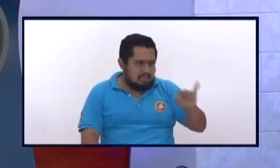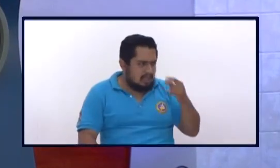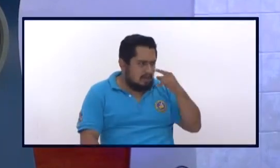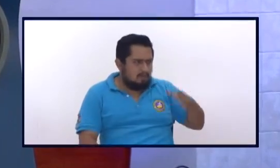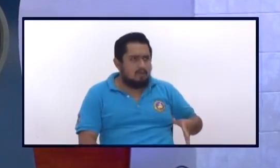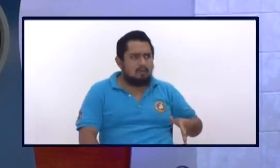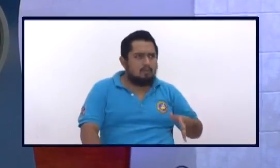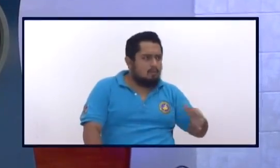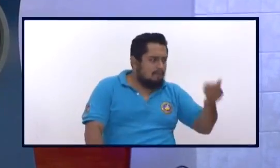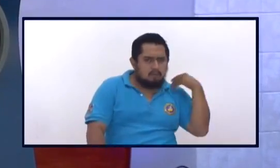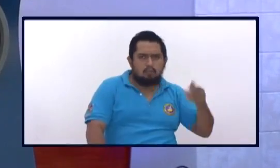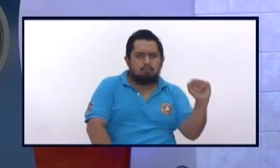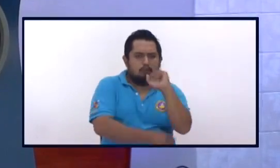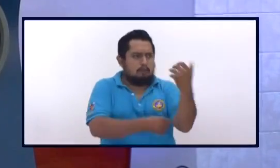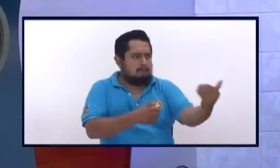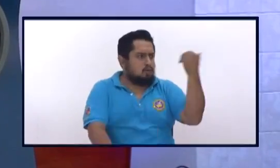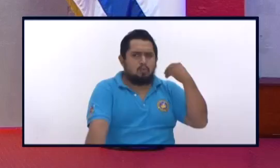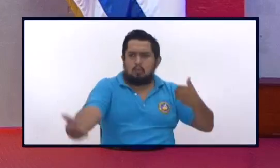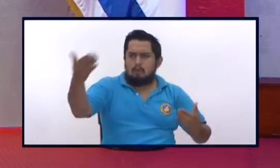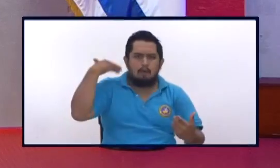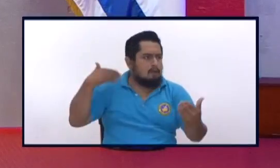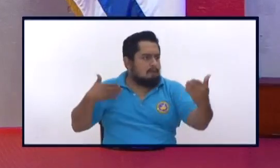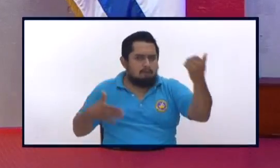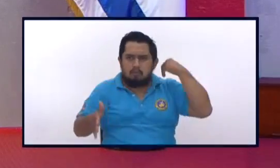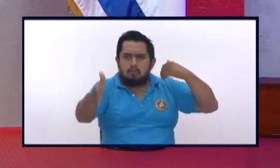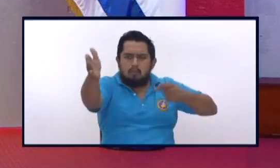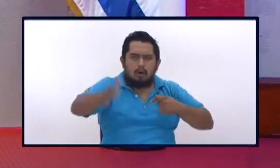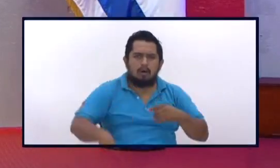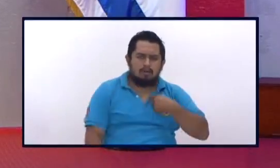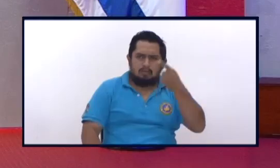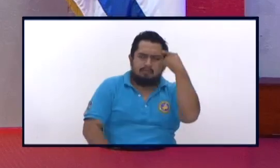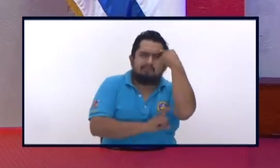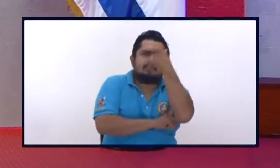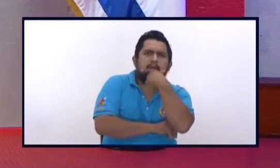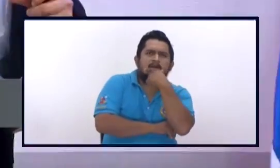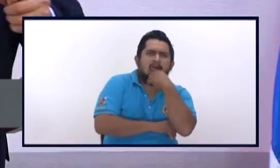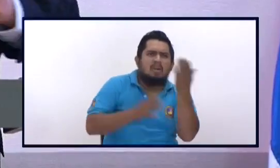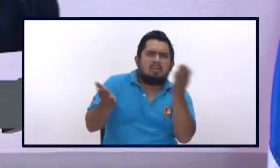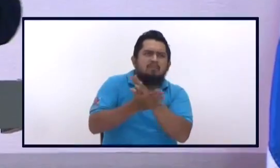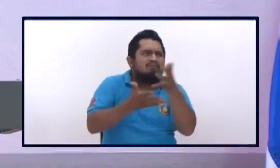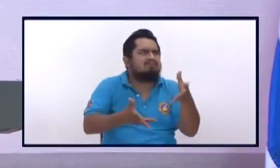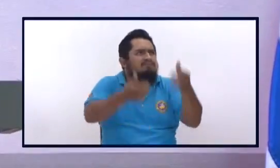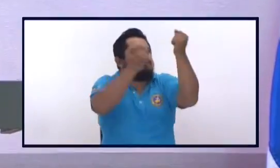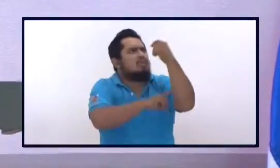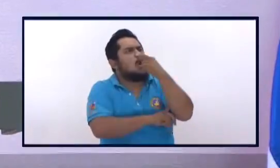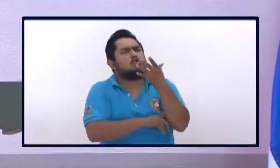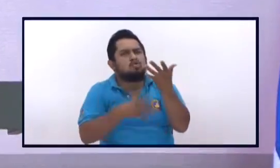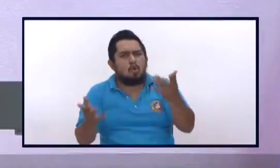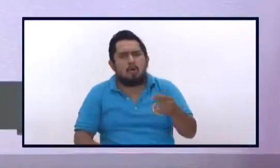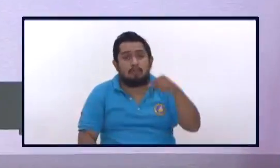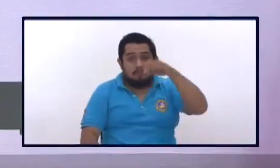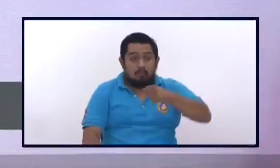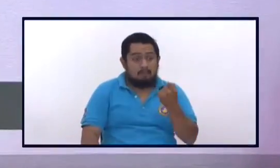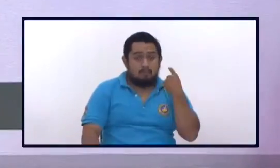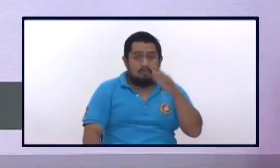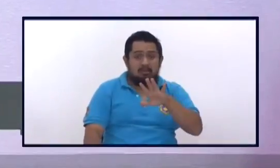camiones para acá los camiones para allá yo sólo pensé cómo será la imagen del rapto de la iglesia este día me desperté un cuarto a las